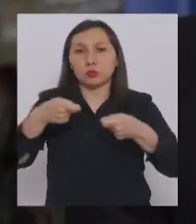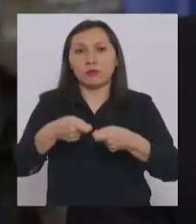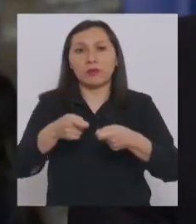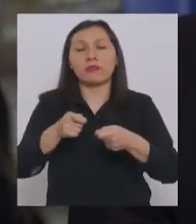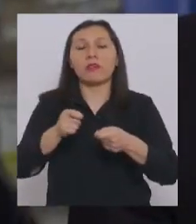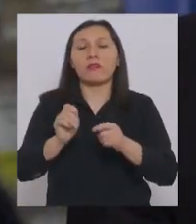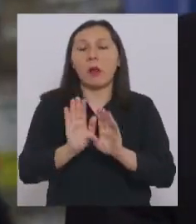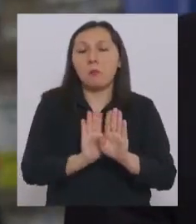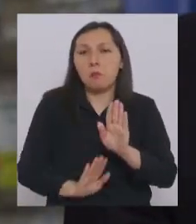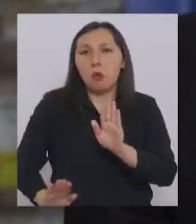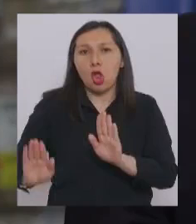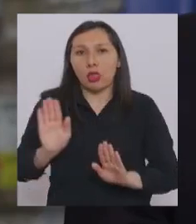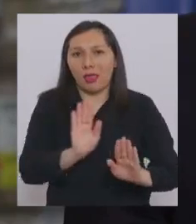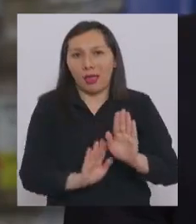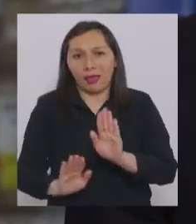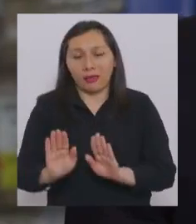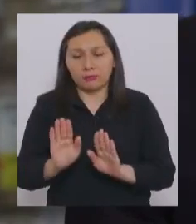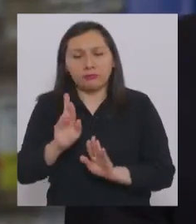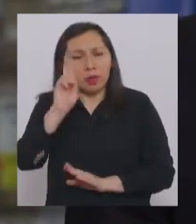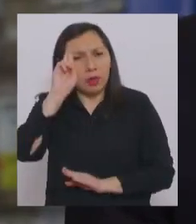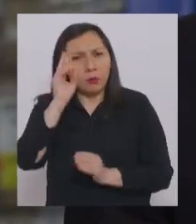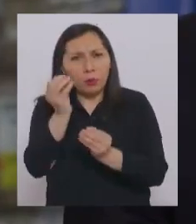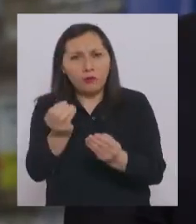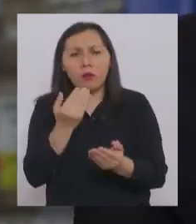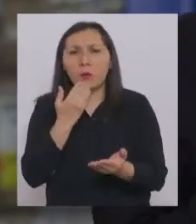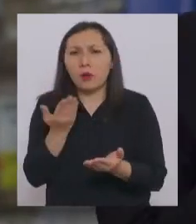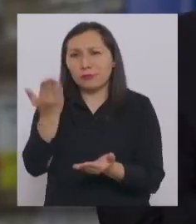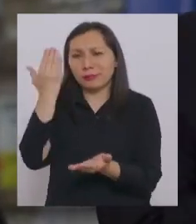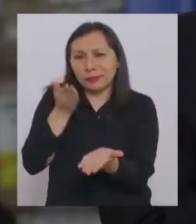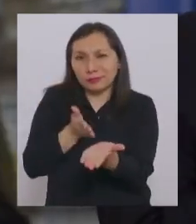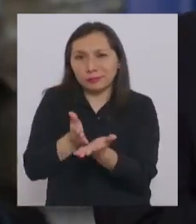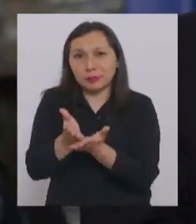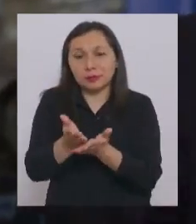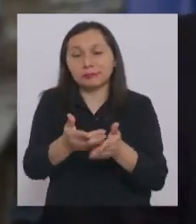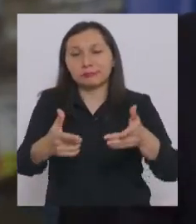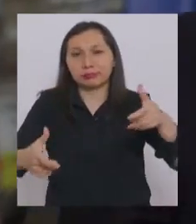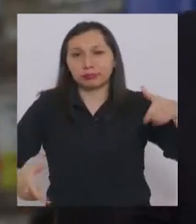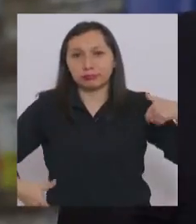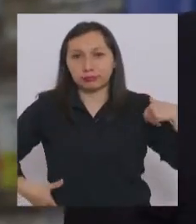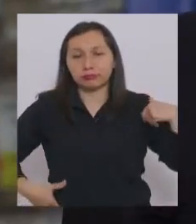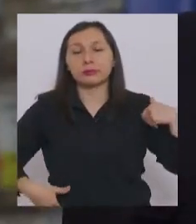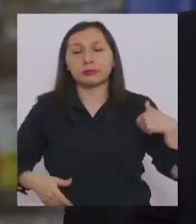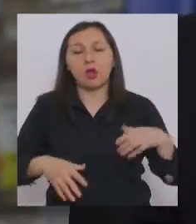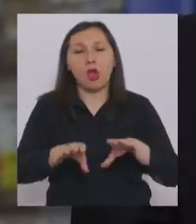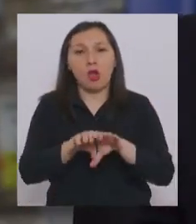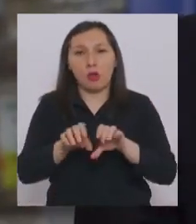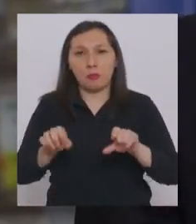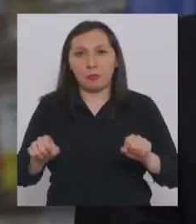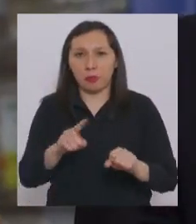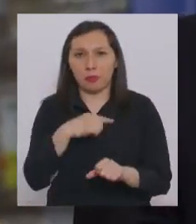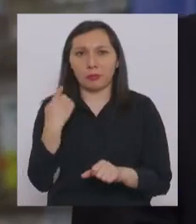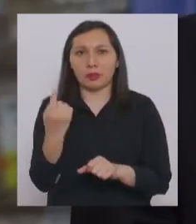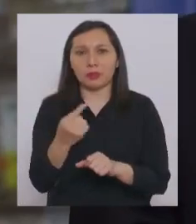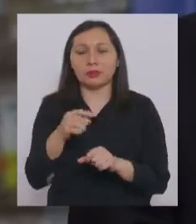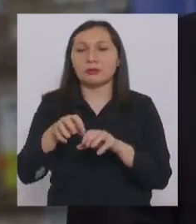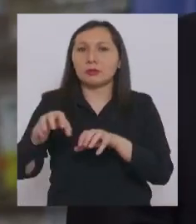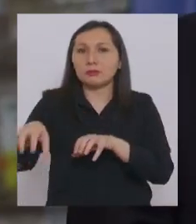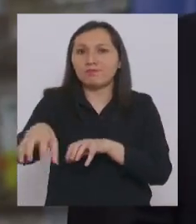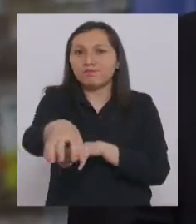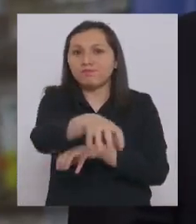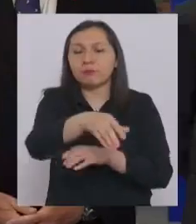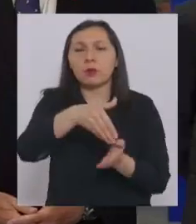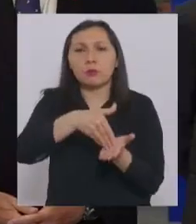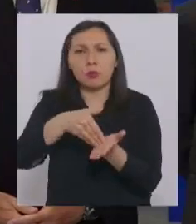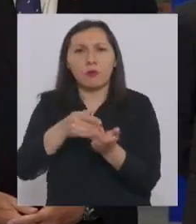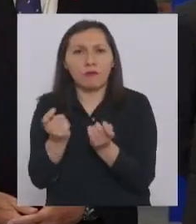Protege. Recuerdo muy bien que cuando iniciamos nuestro gobierno nos comprometimos con los sectores más vulnerables